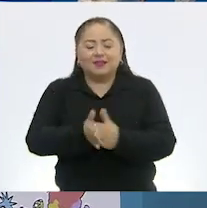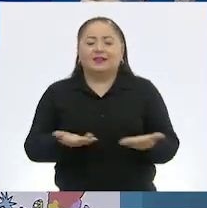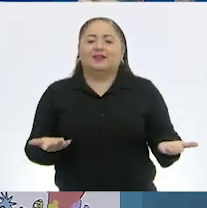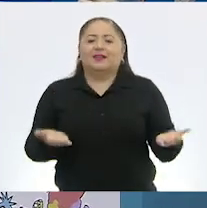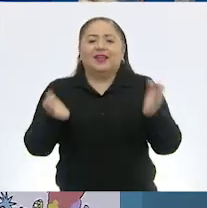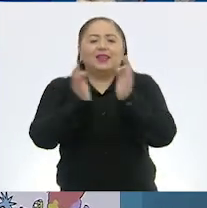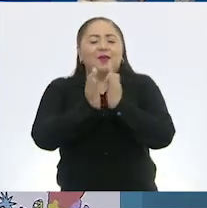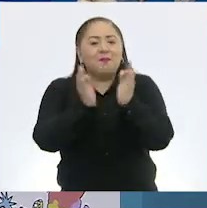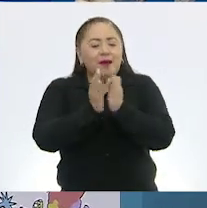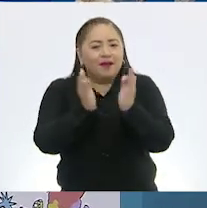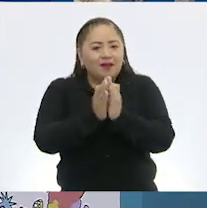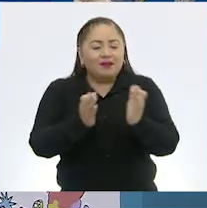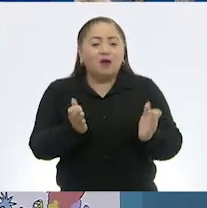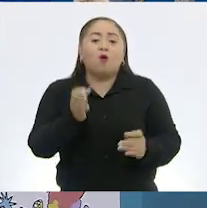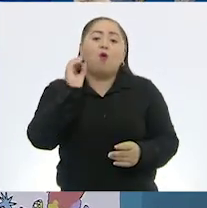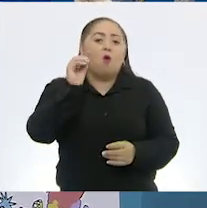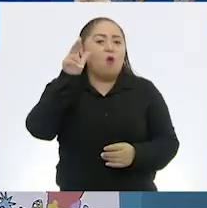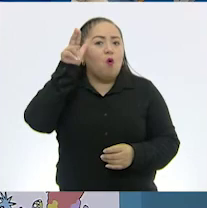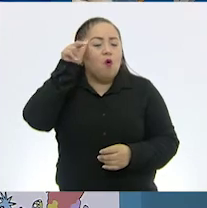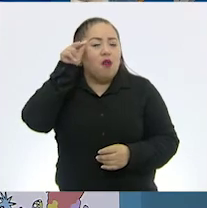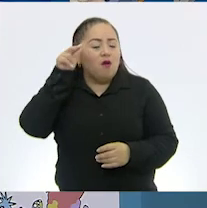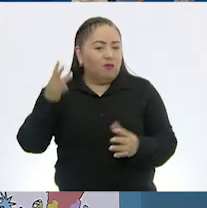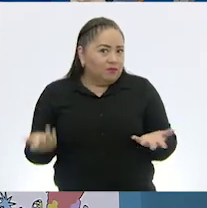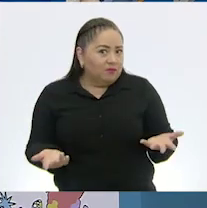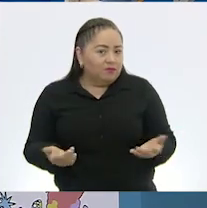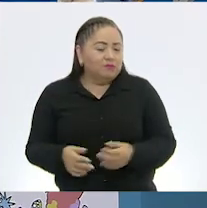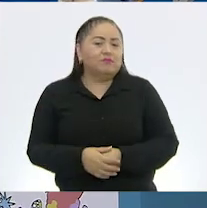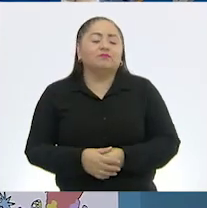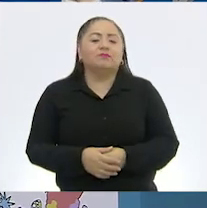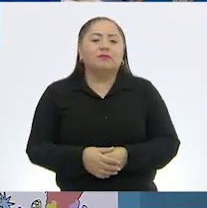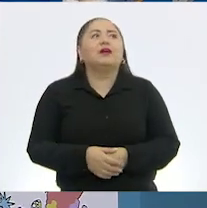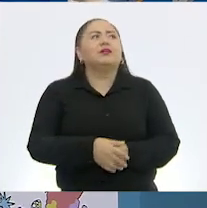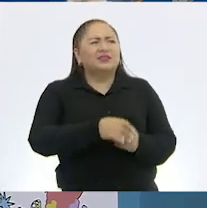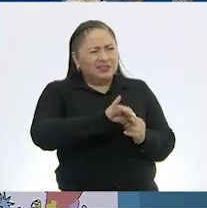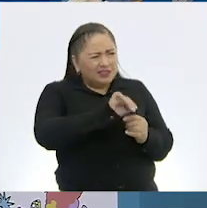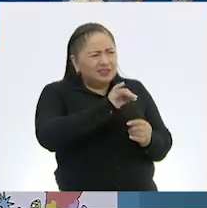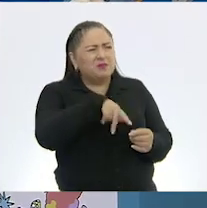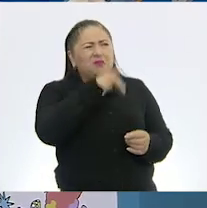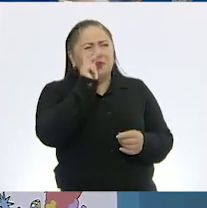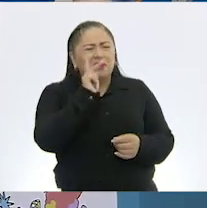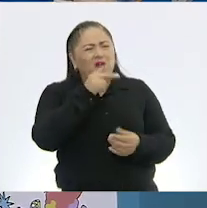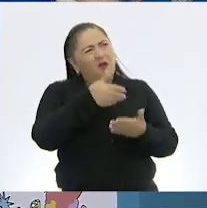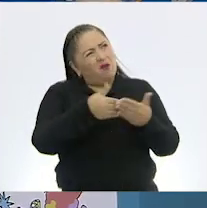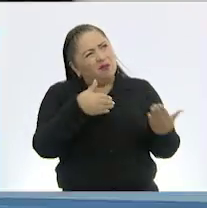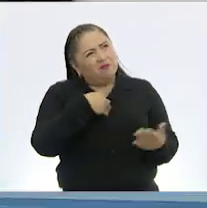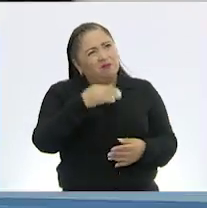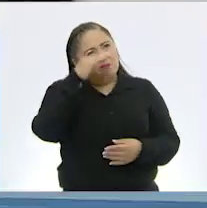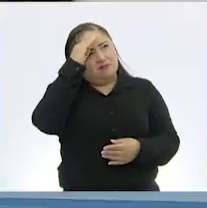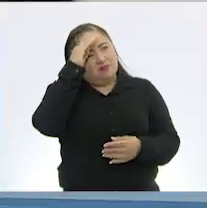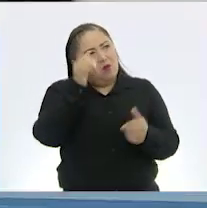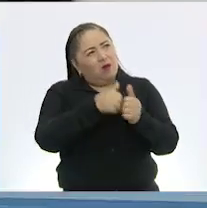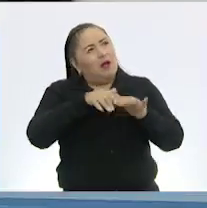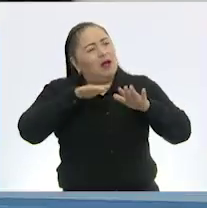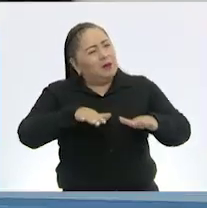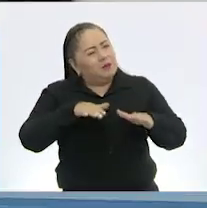los tamales o el conejo también. Sí, y aunque ahora que lo pienso con